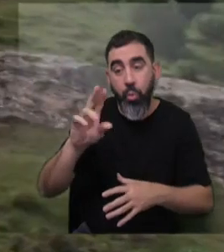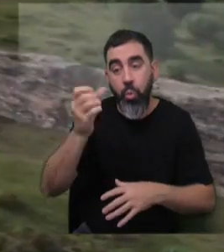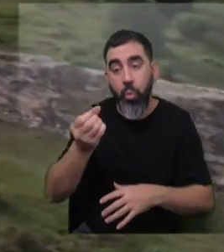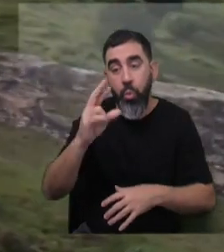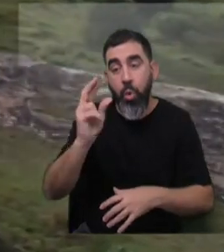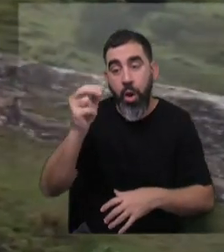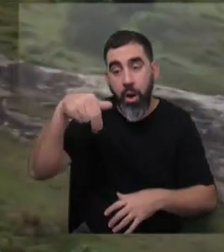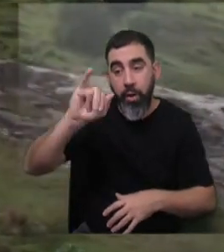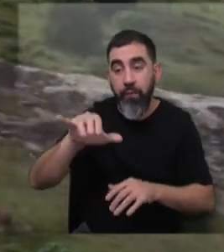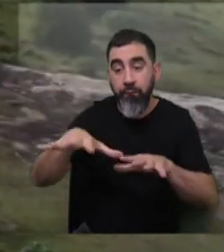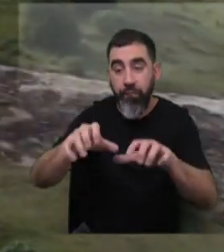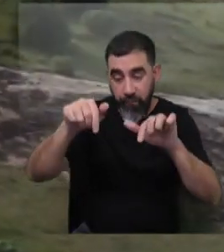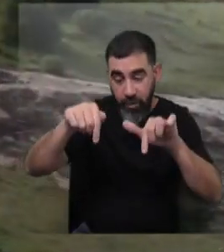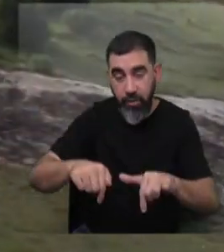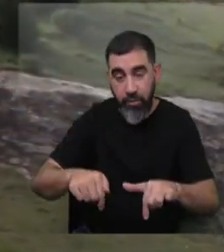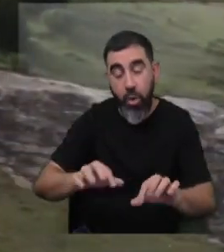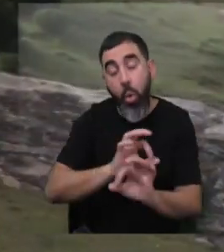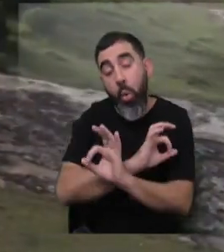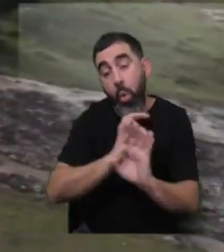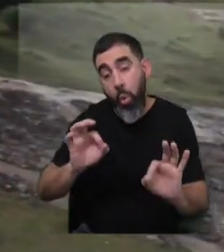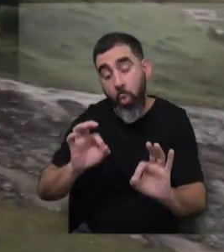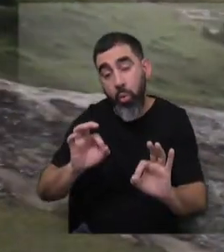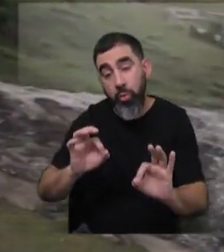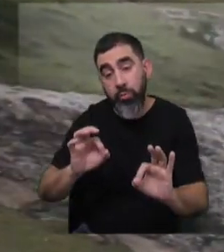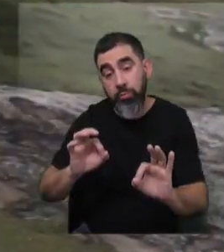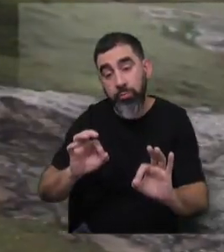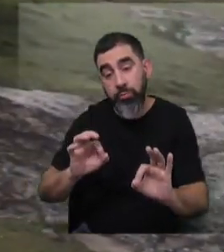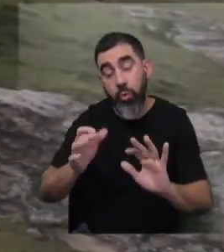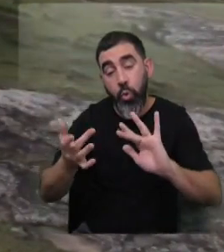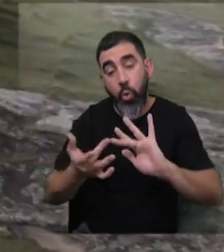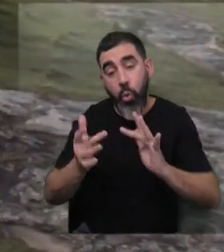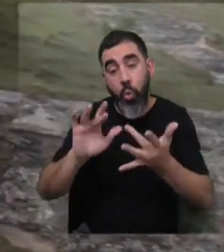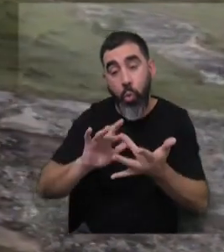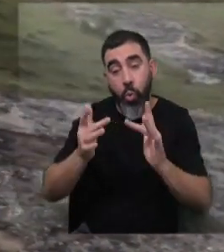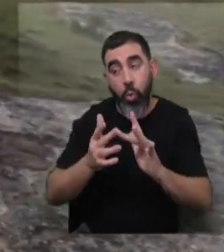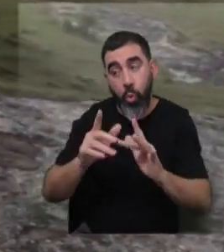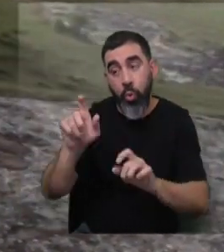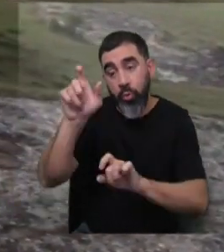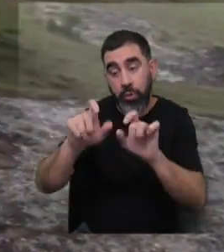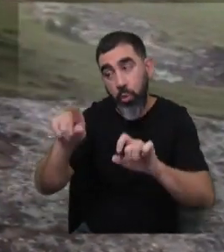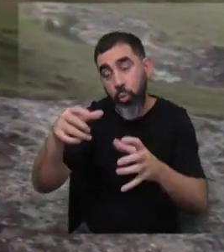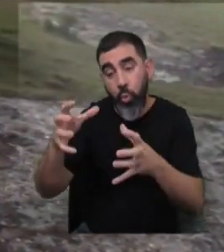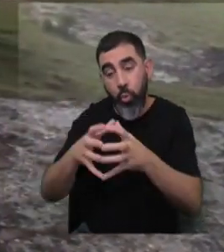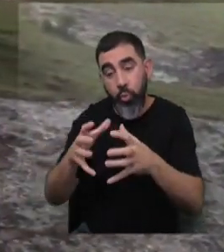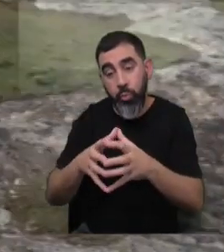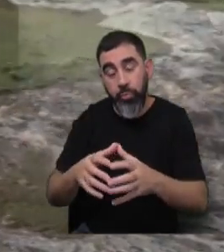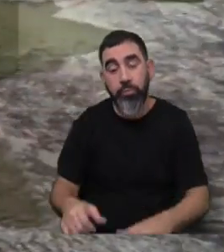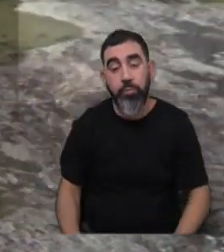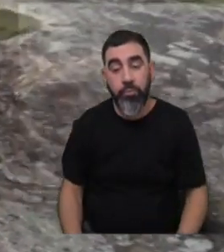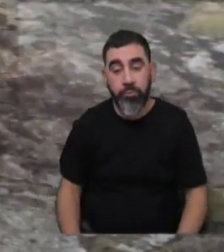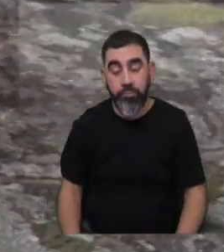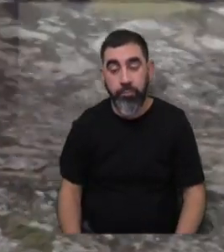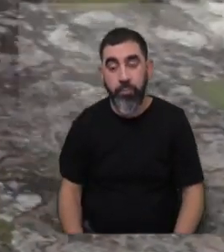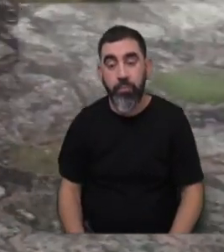lugar, y eso es, o también eran contactos que tenían con otras personas de otros grupos. Pero eso es importantísimo, ¿por